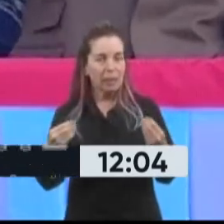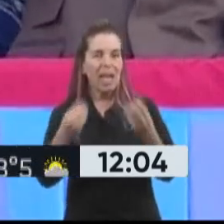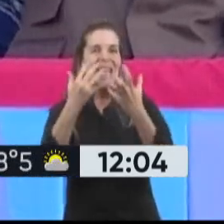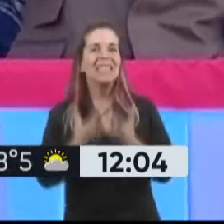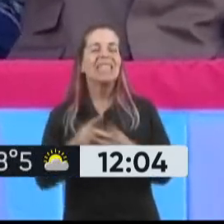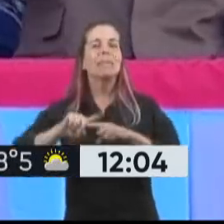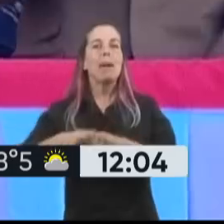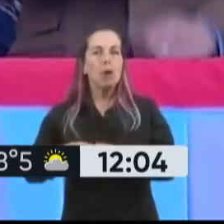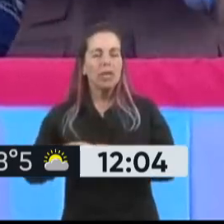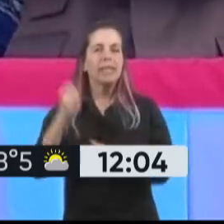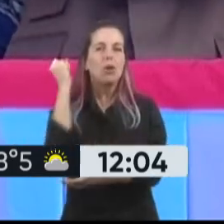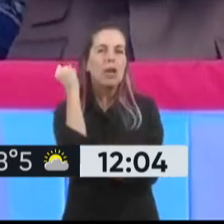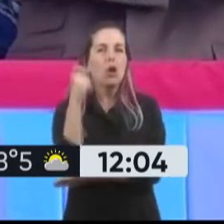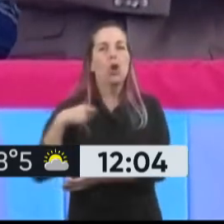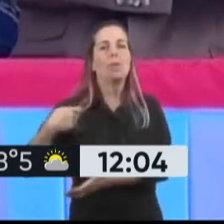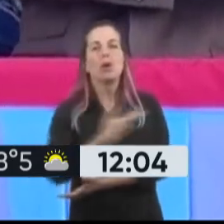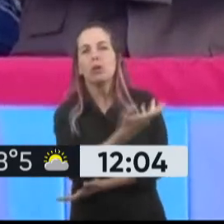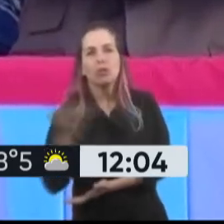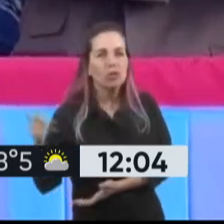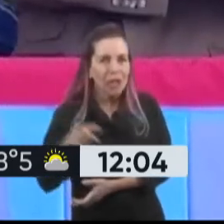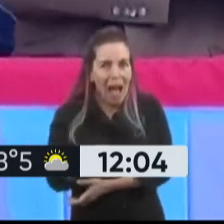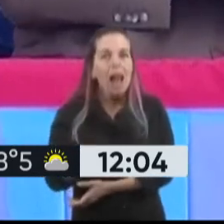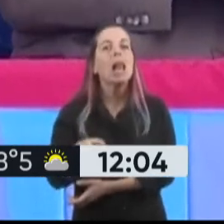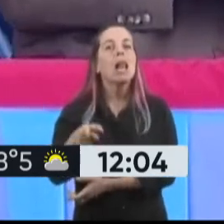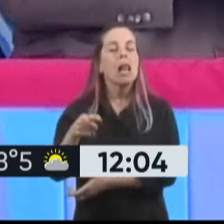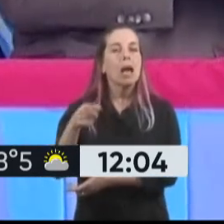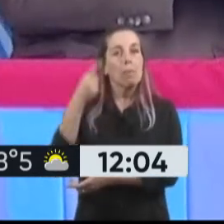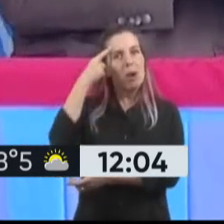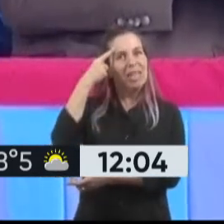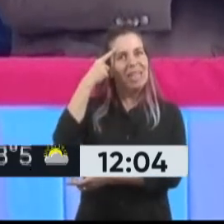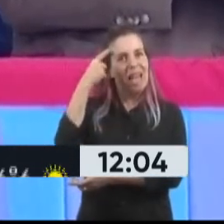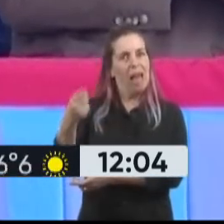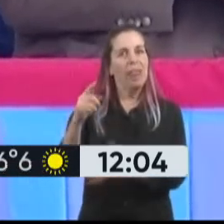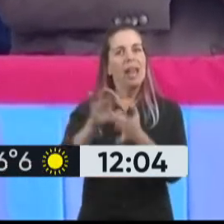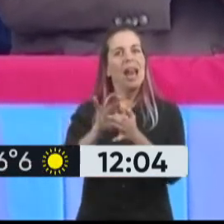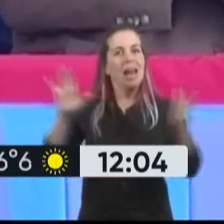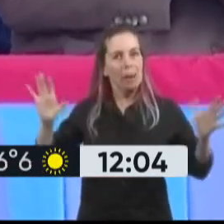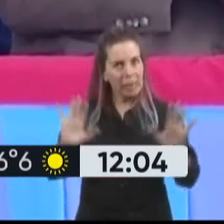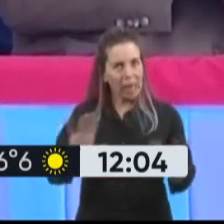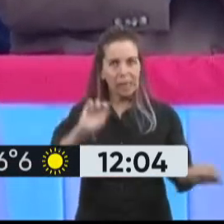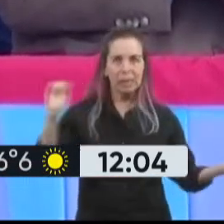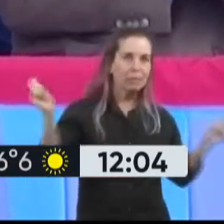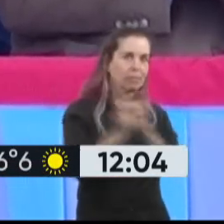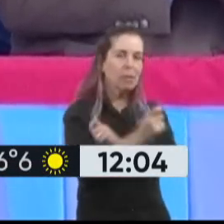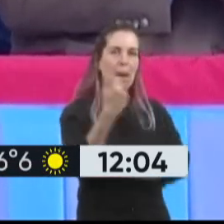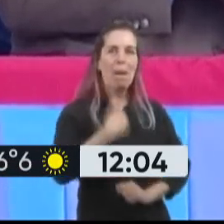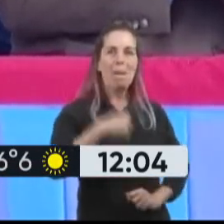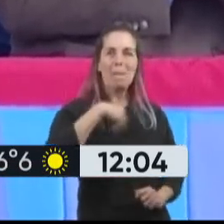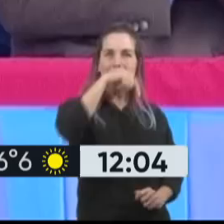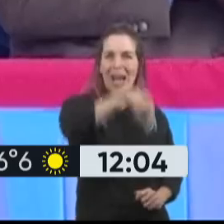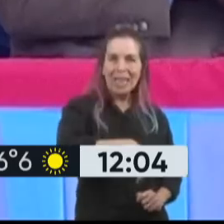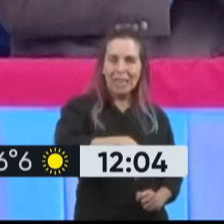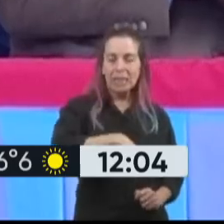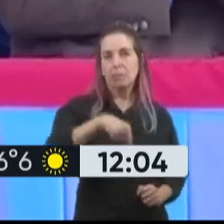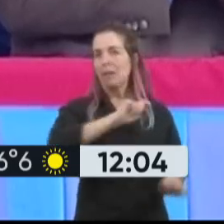sistema político, económico y social guiado por las ideas de la libertad, pasamos prontamente de ser un país de bárbaros a ser el país